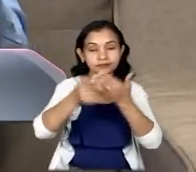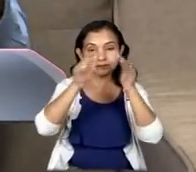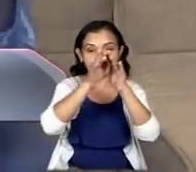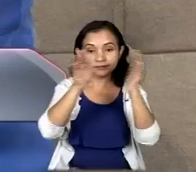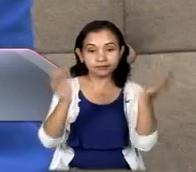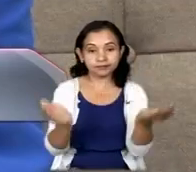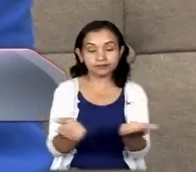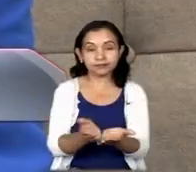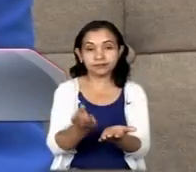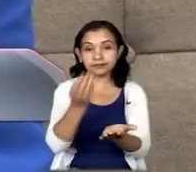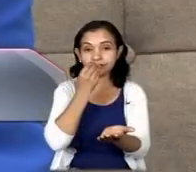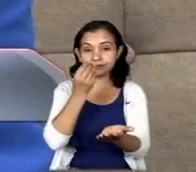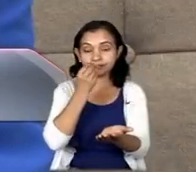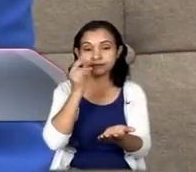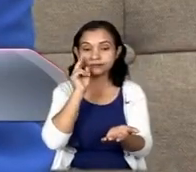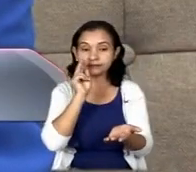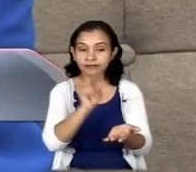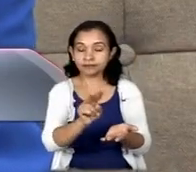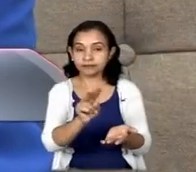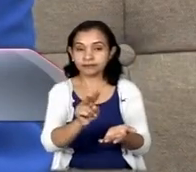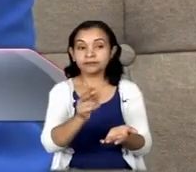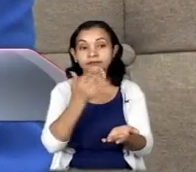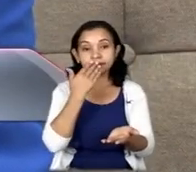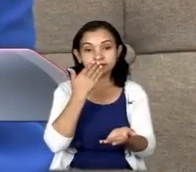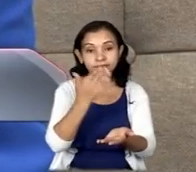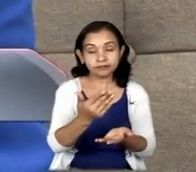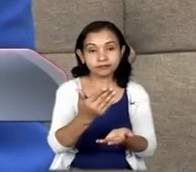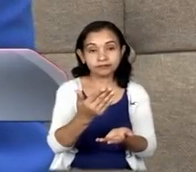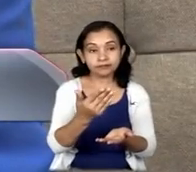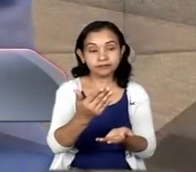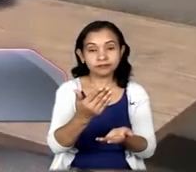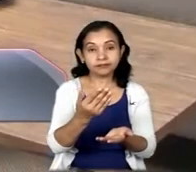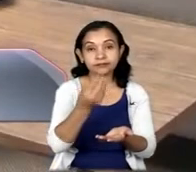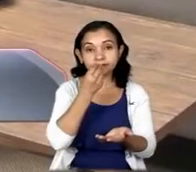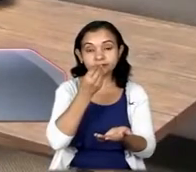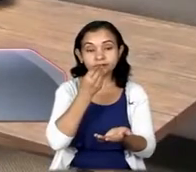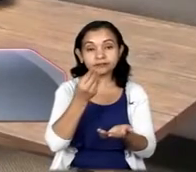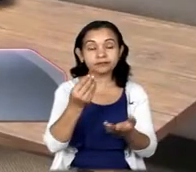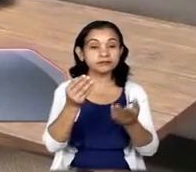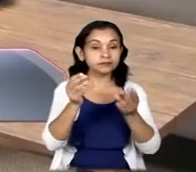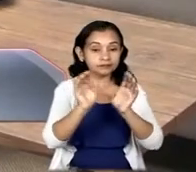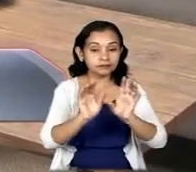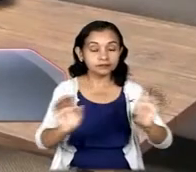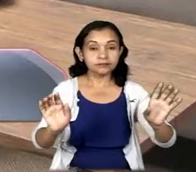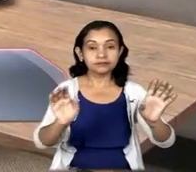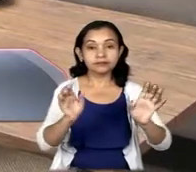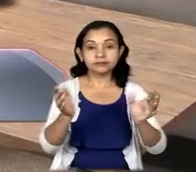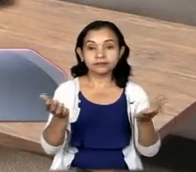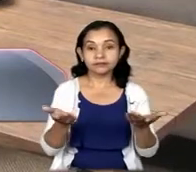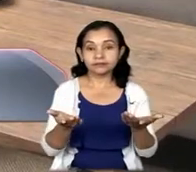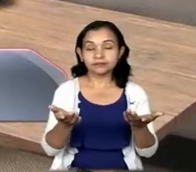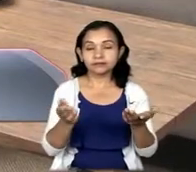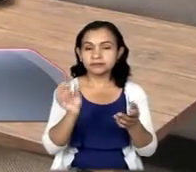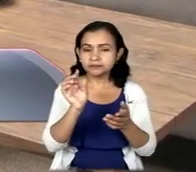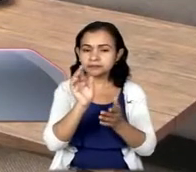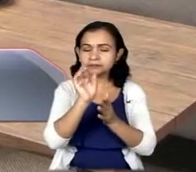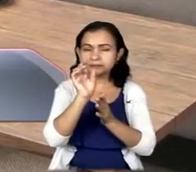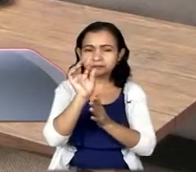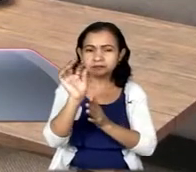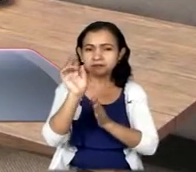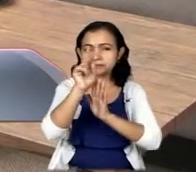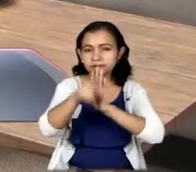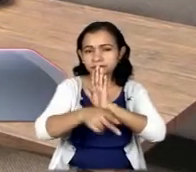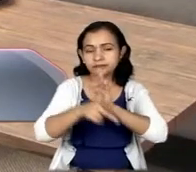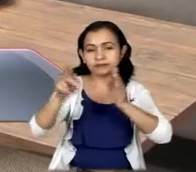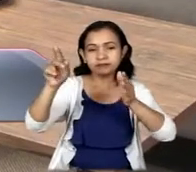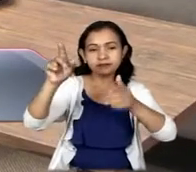precisamente ha certificado la calidad en cuanto al valor nutricional de la merienda escolar que se da en Nicaragua, que es uno de los pocos países, debemos decirle, en